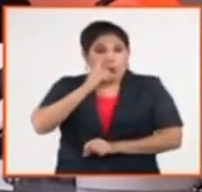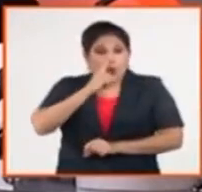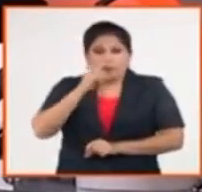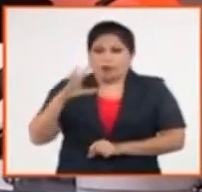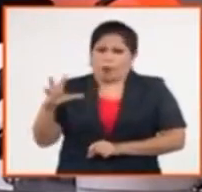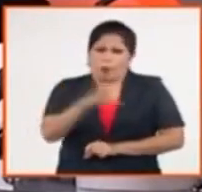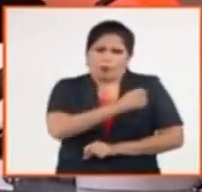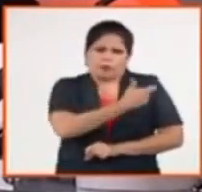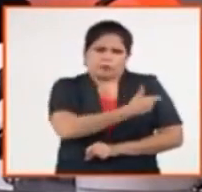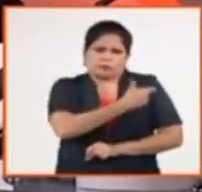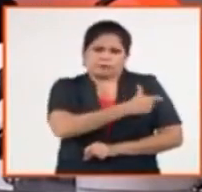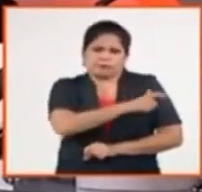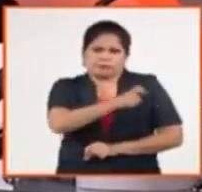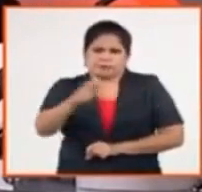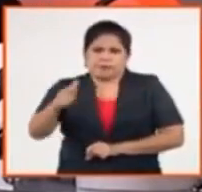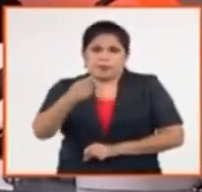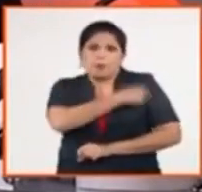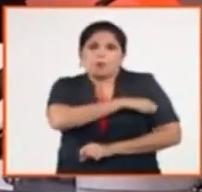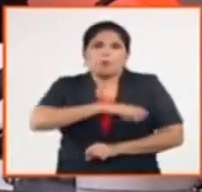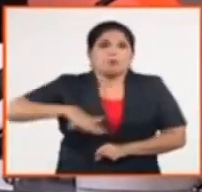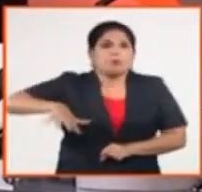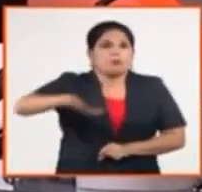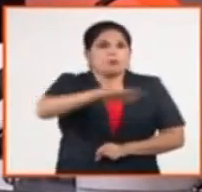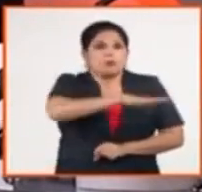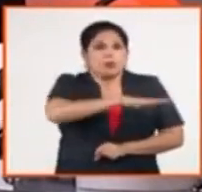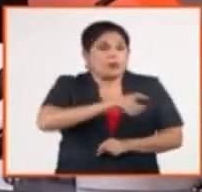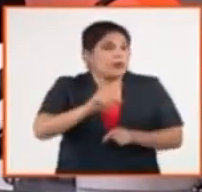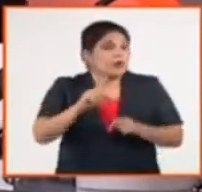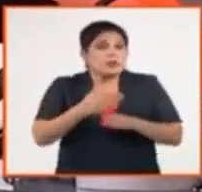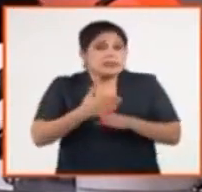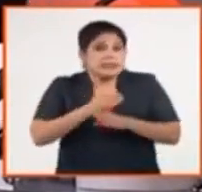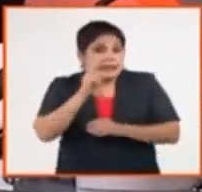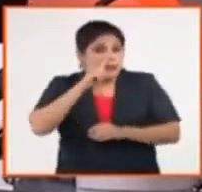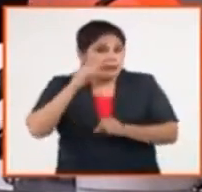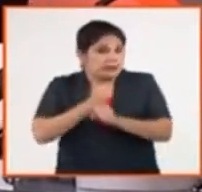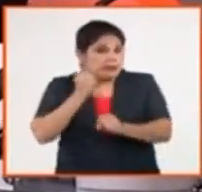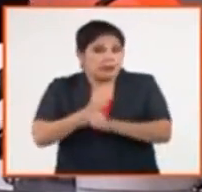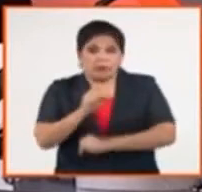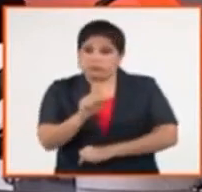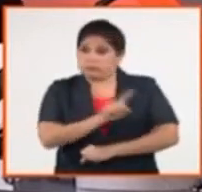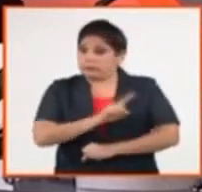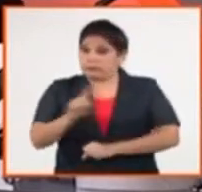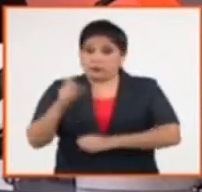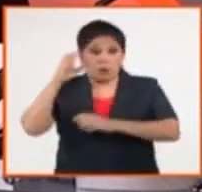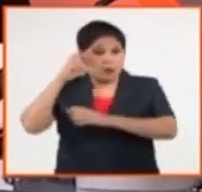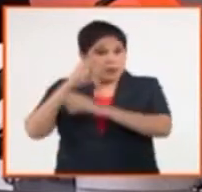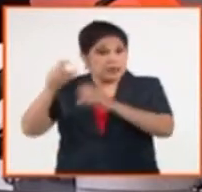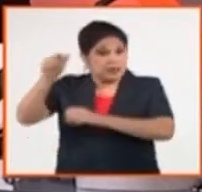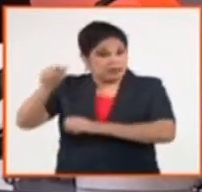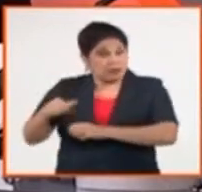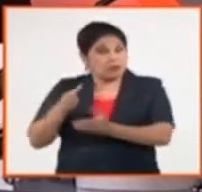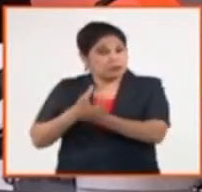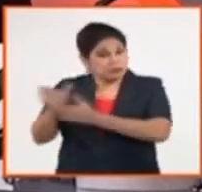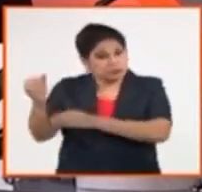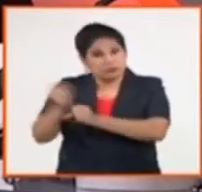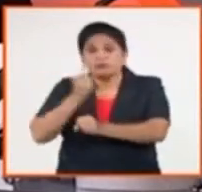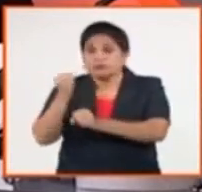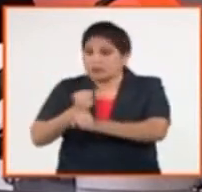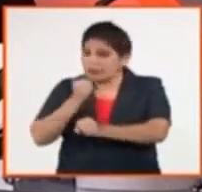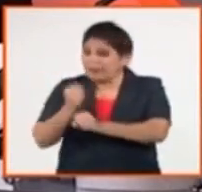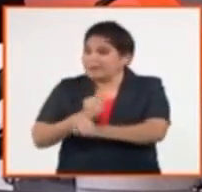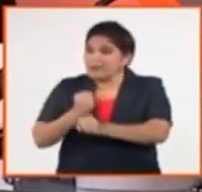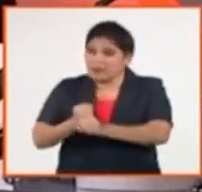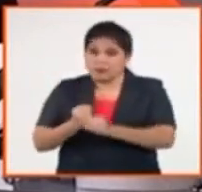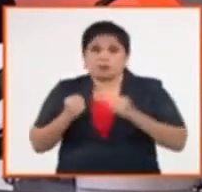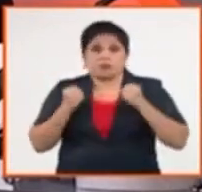más del 90% de la población del país, no significa que terminó la labor de los científicos cubanos. Todavía queda mucho por hacer.